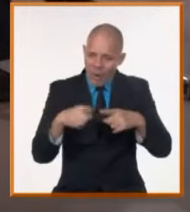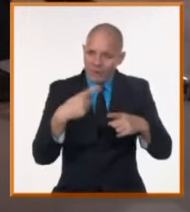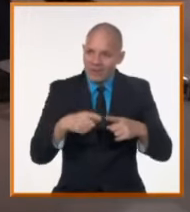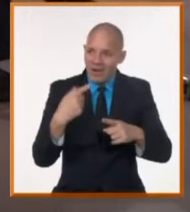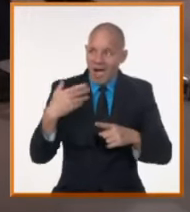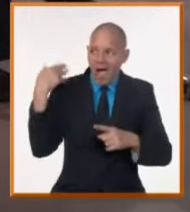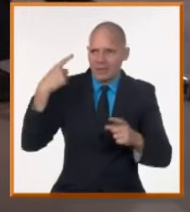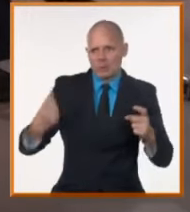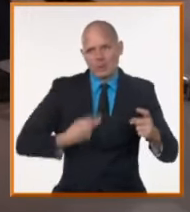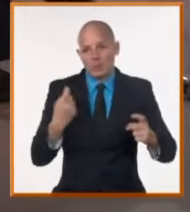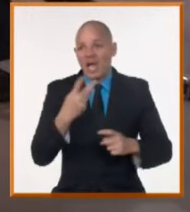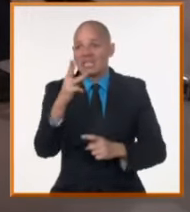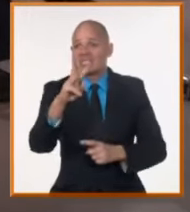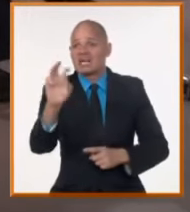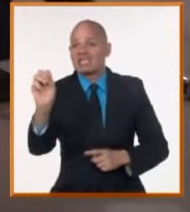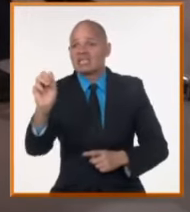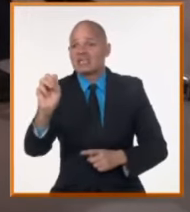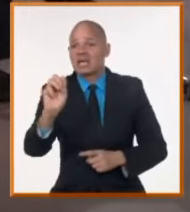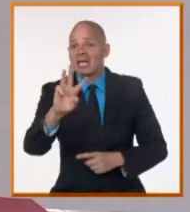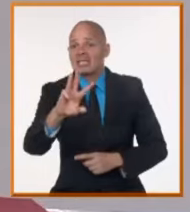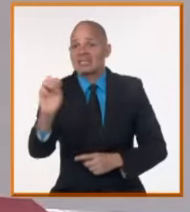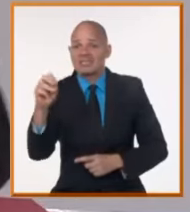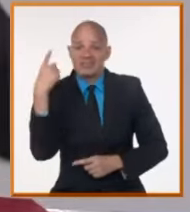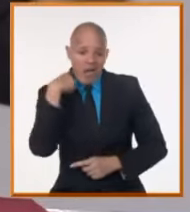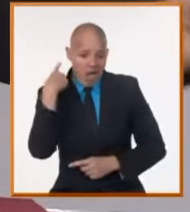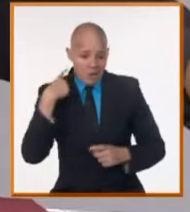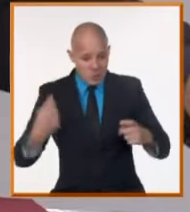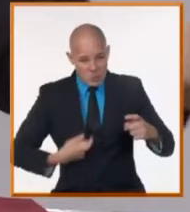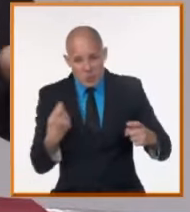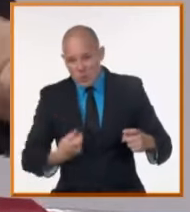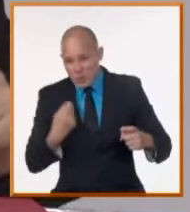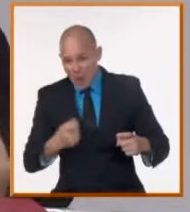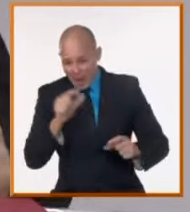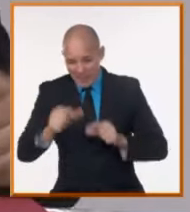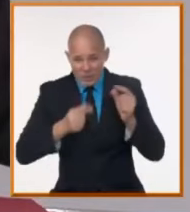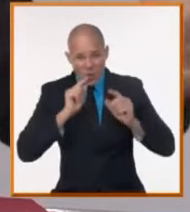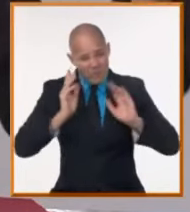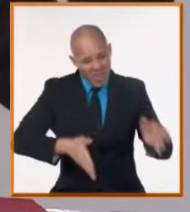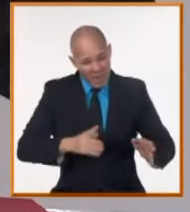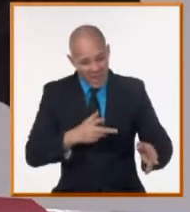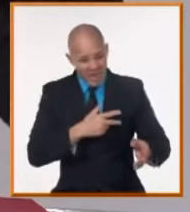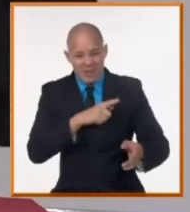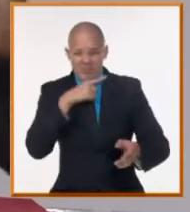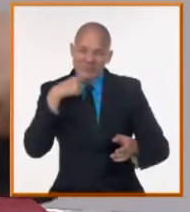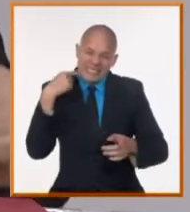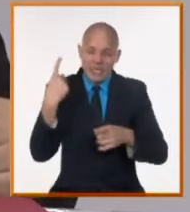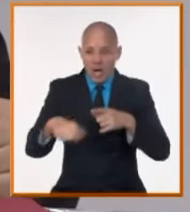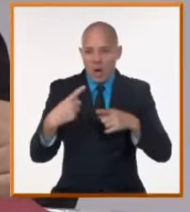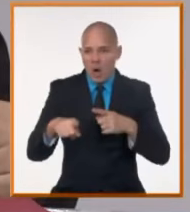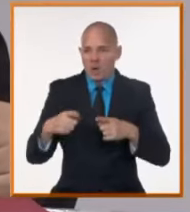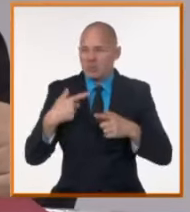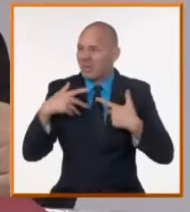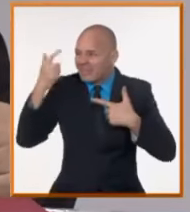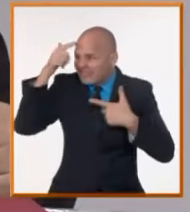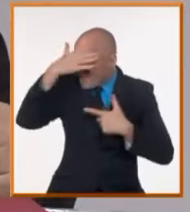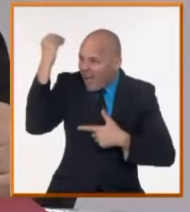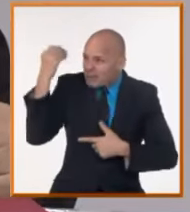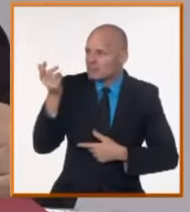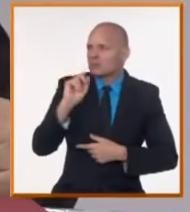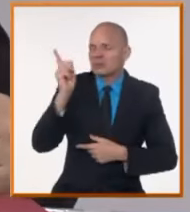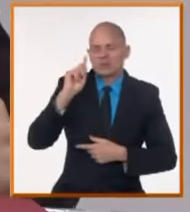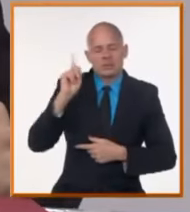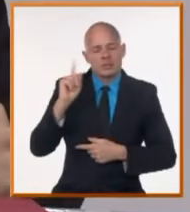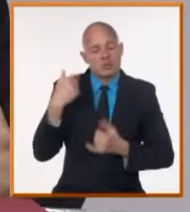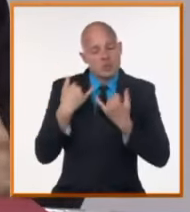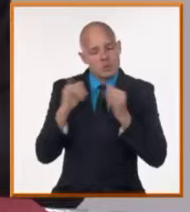empiezan a pensar en grande. Y por eso es que Woodrow Wilson se mete en la Primera Guerra Mundial en contra de la voluntad del pueblo estadounidense.